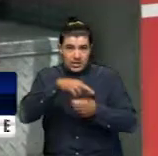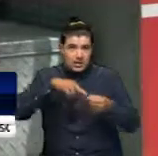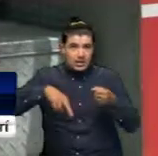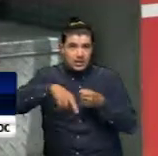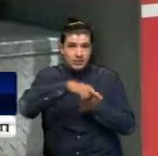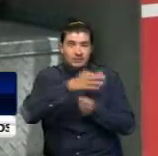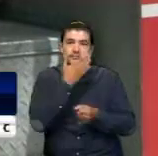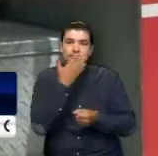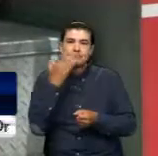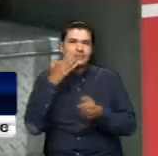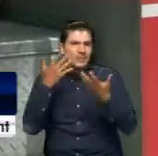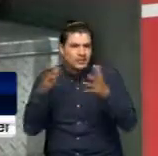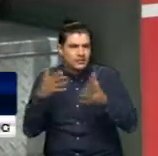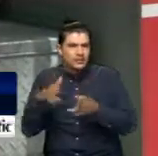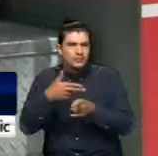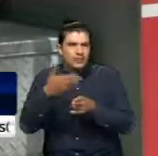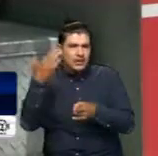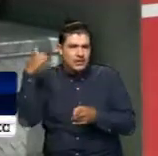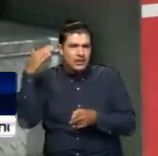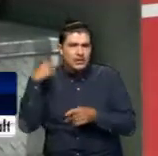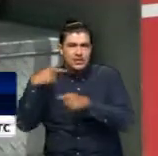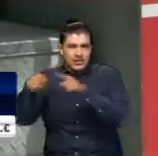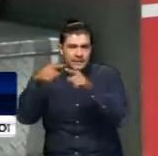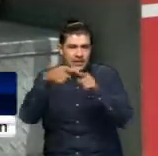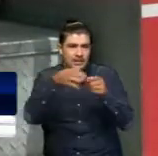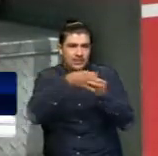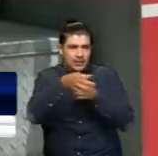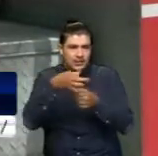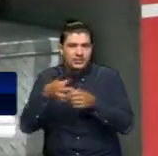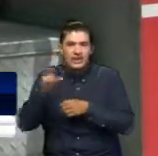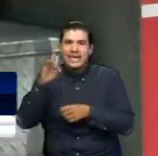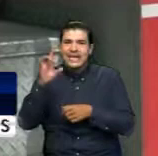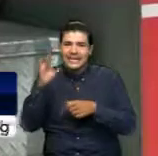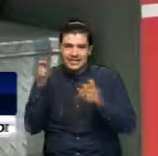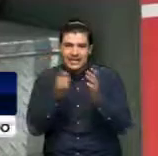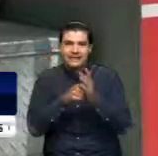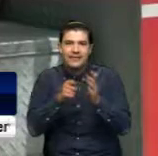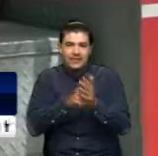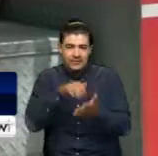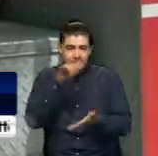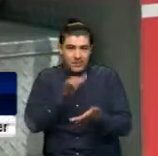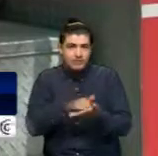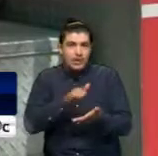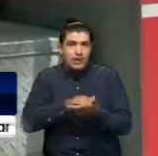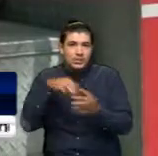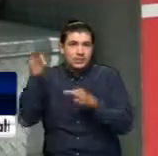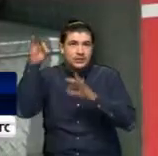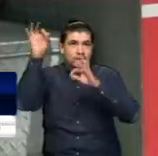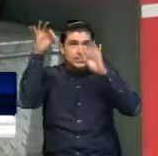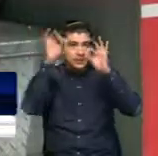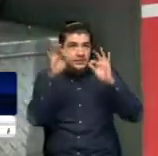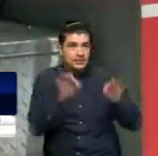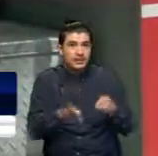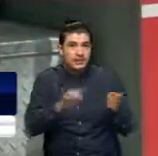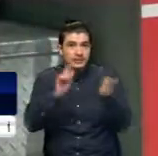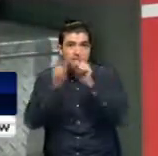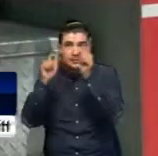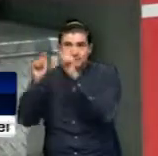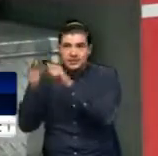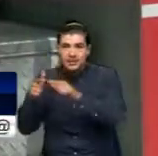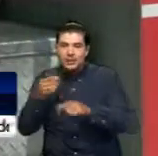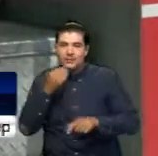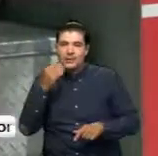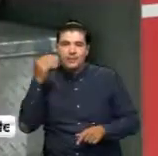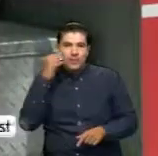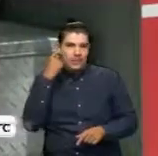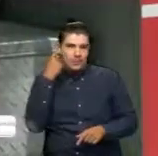al menos 15 casos más se han presentado en los demás municipios de la región del río suárez ninguno con hechos que lamentar con la cámara